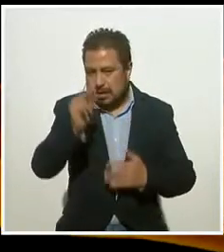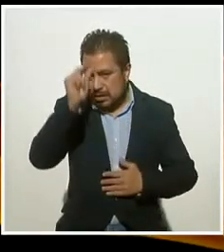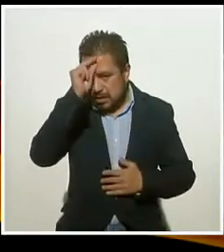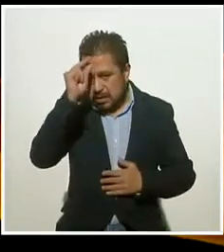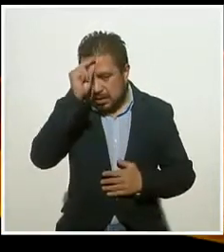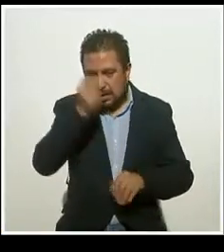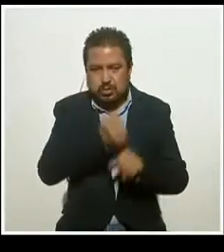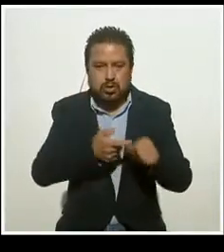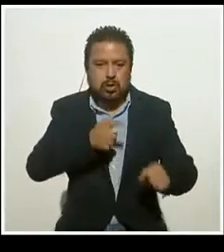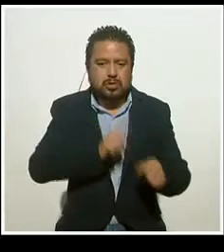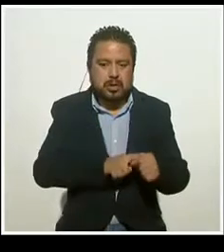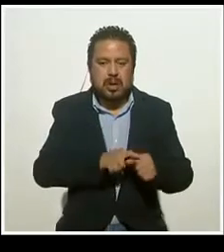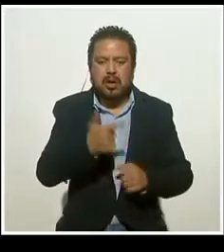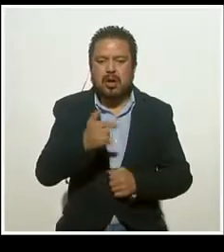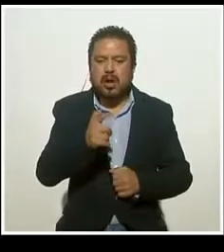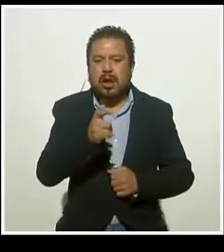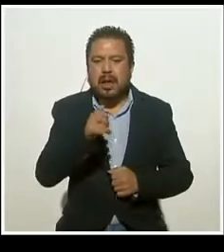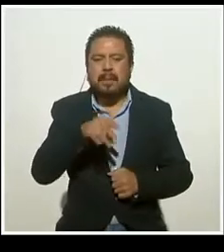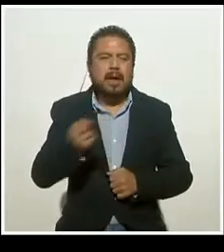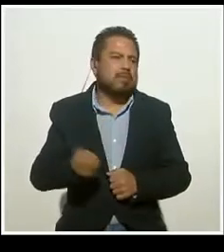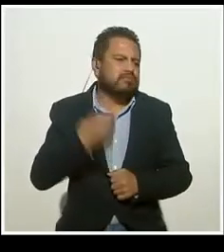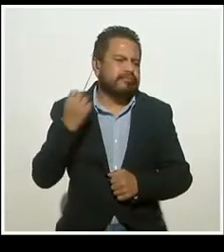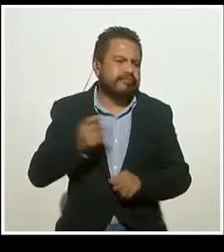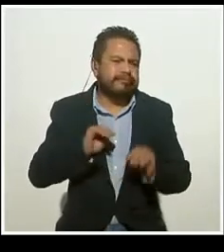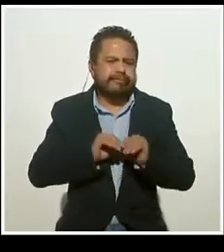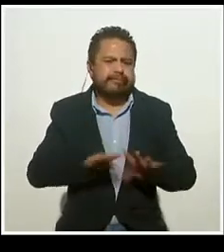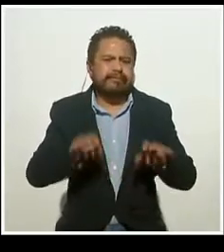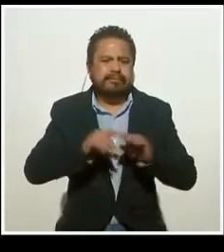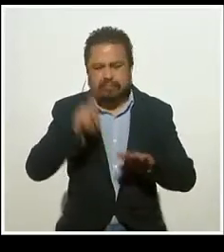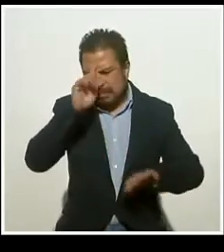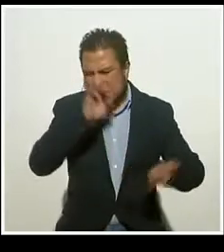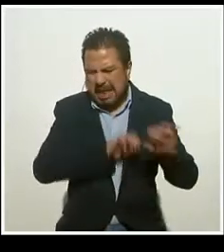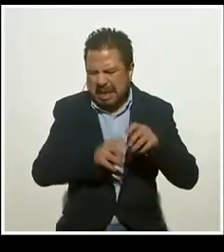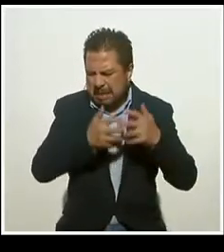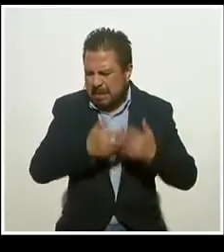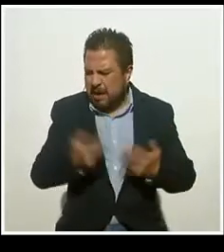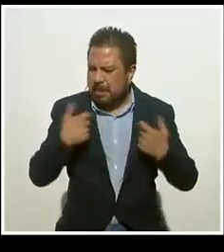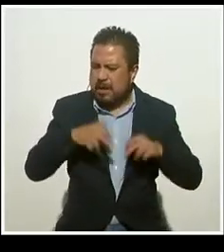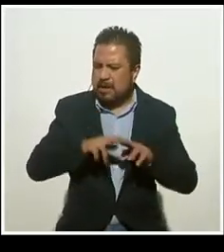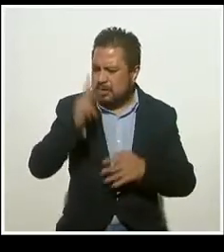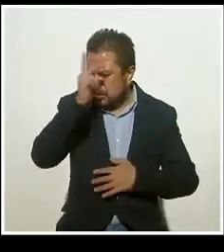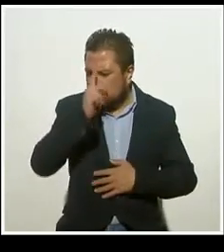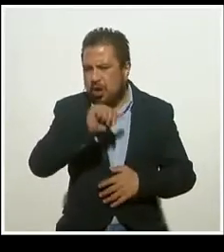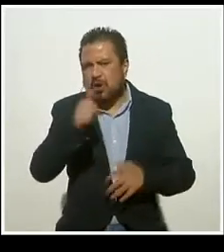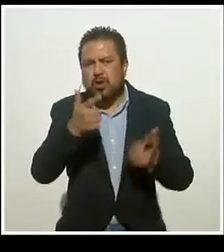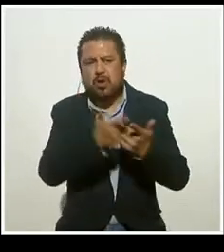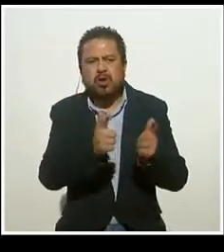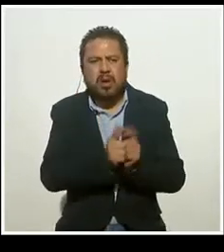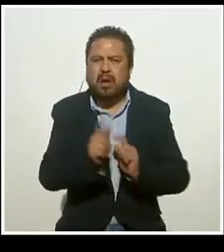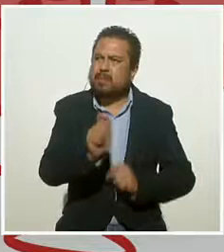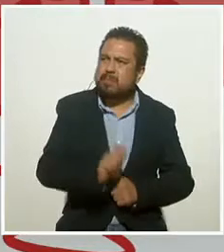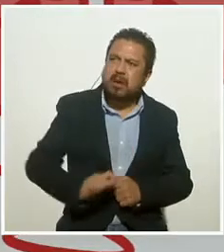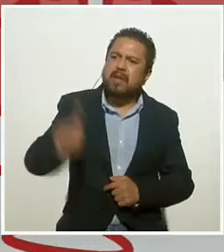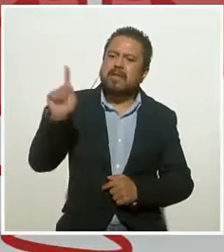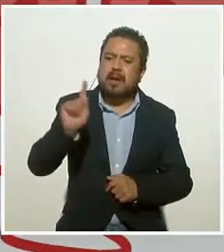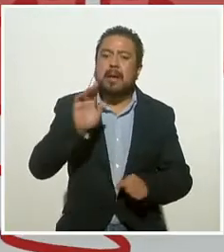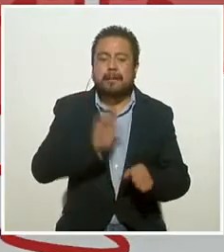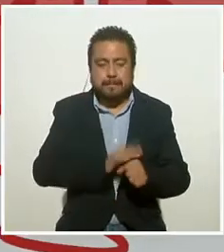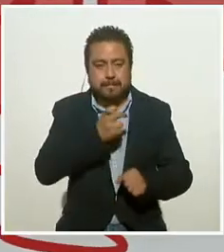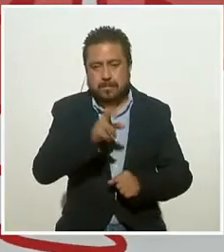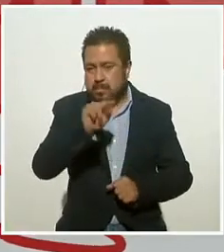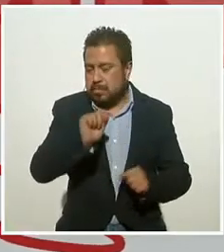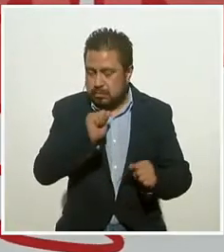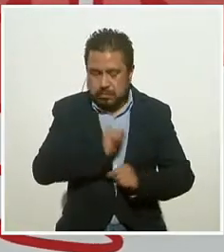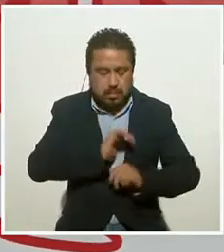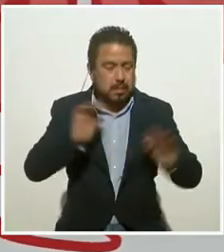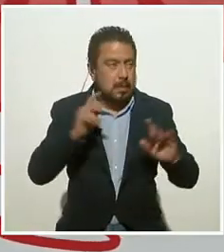Inteligencia Social. Goleman imparte conferencias para empresarios, profesores, psicólogos y otros grupos de profesionales, por lo que no sorprende